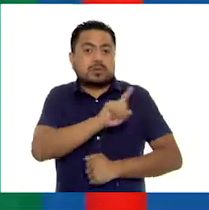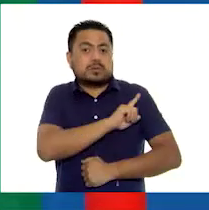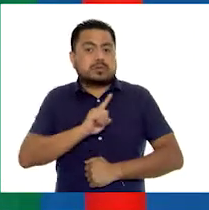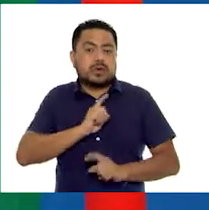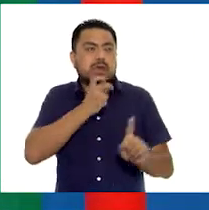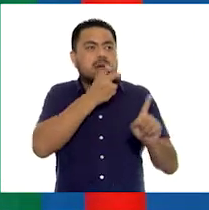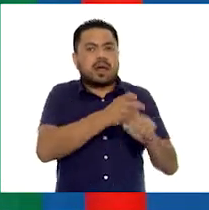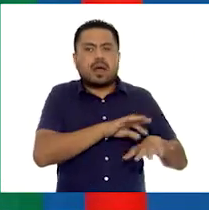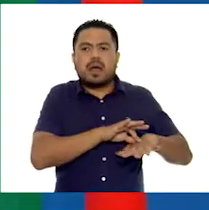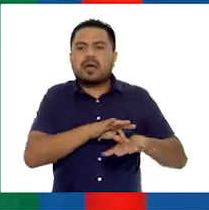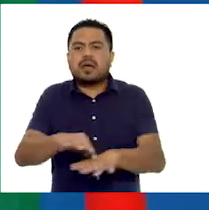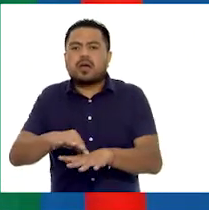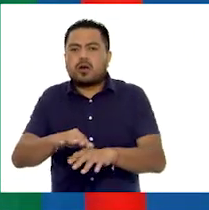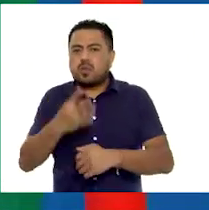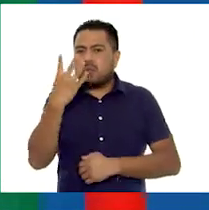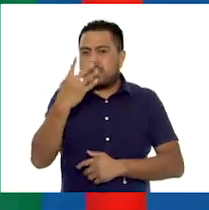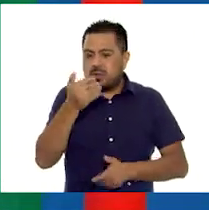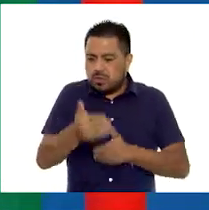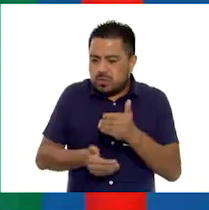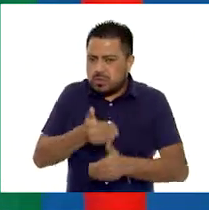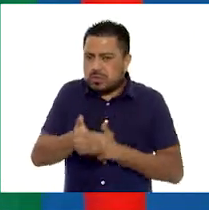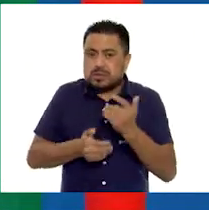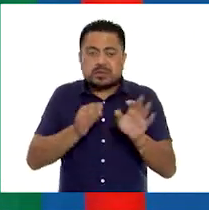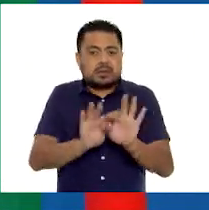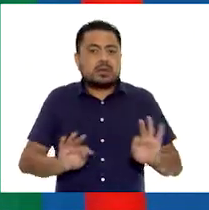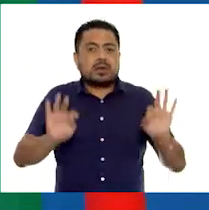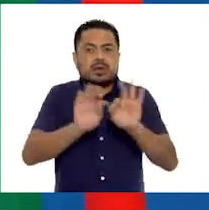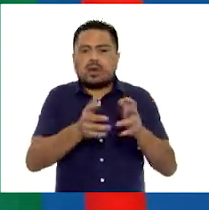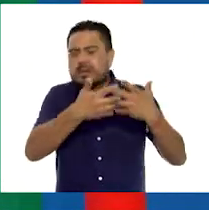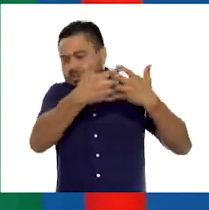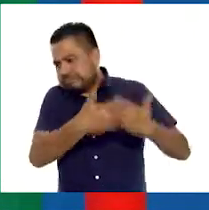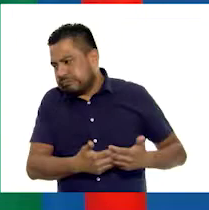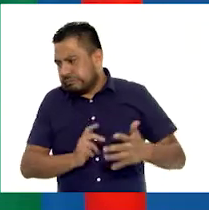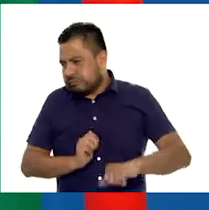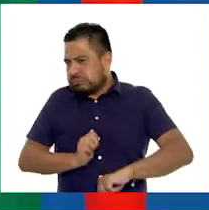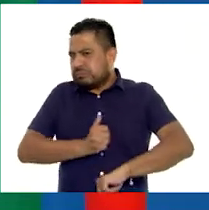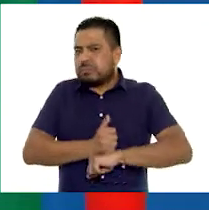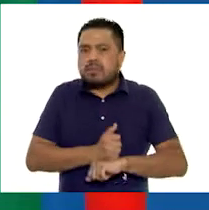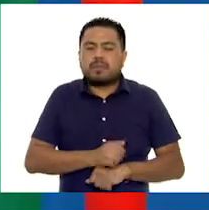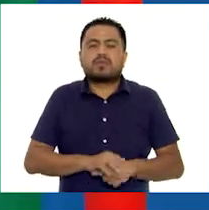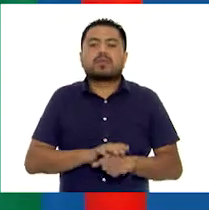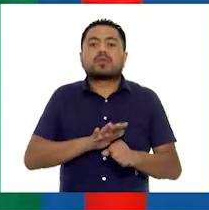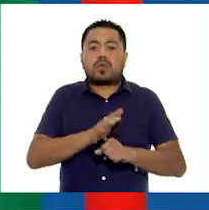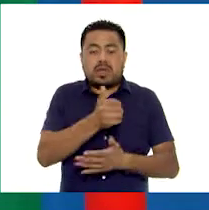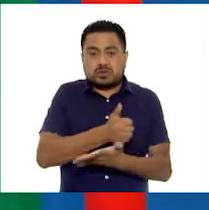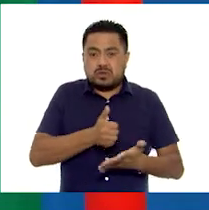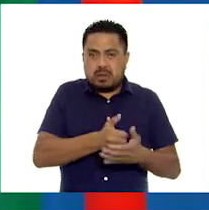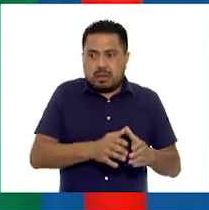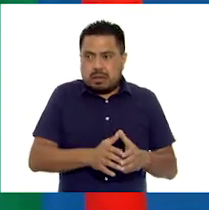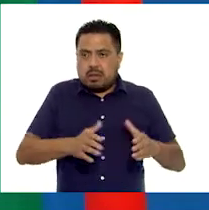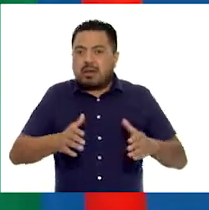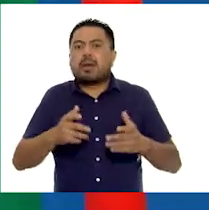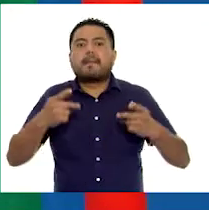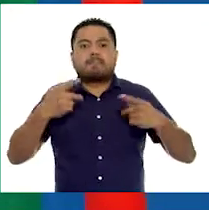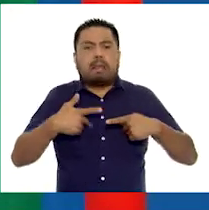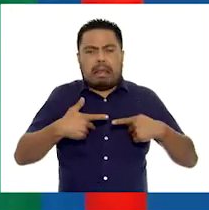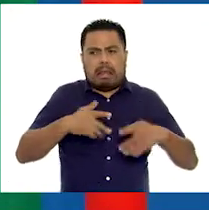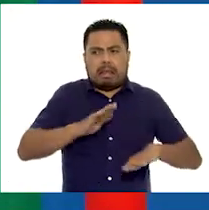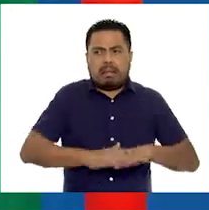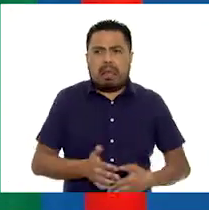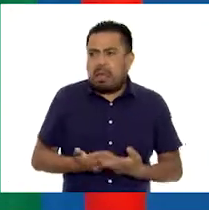guiadas por cuatro procesos principales la industrialización la urbanización el crecimiento demográfico